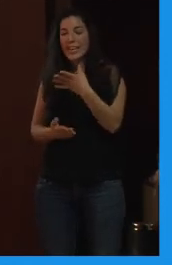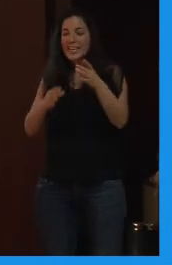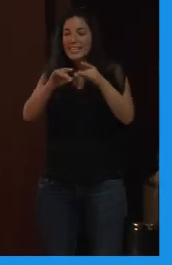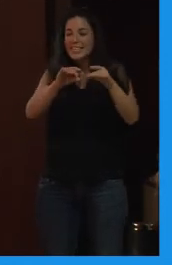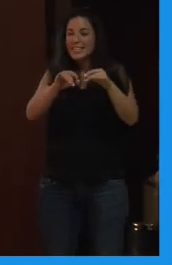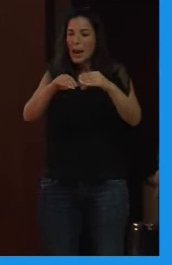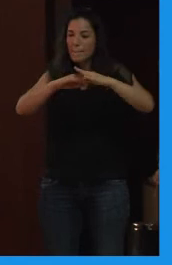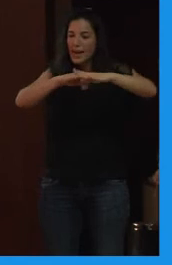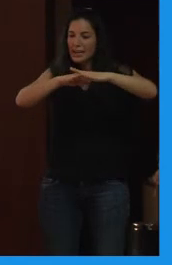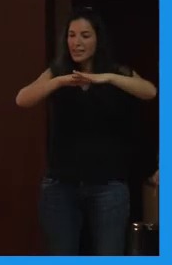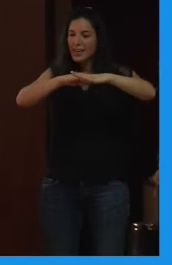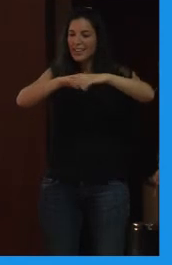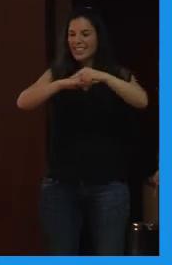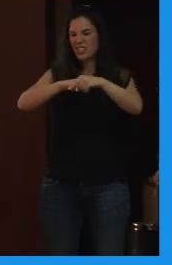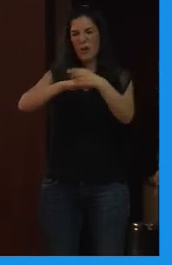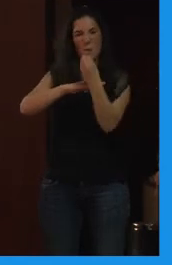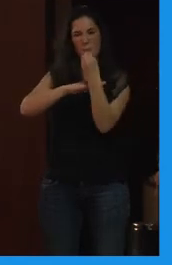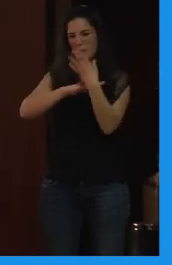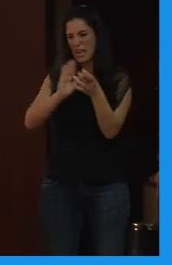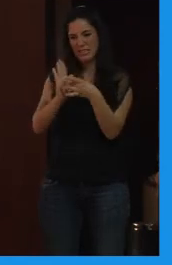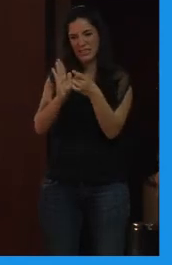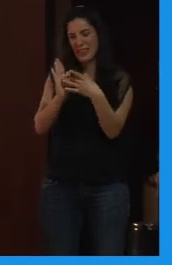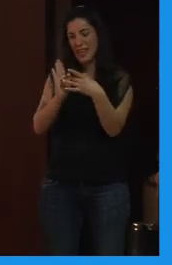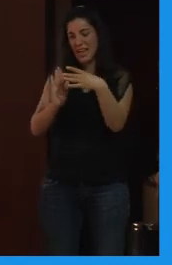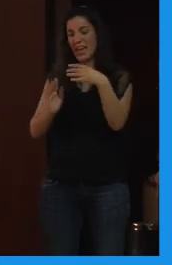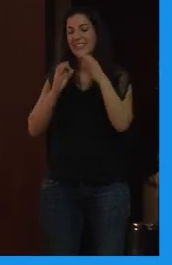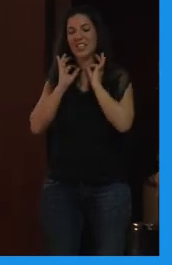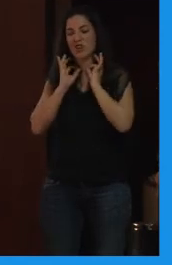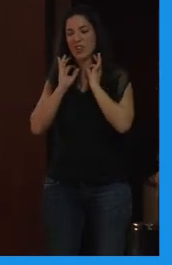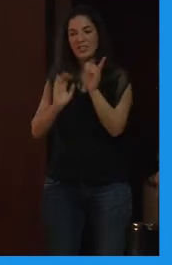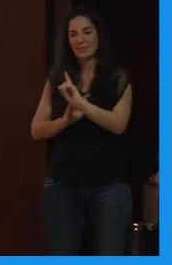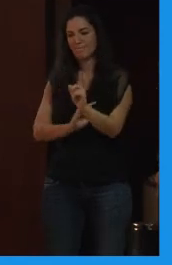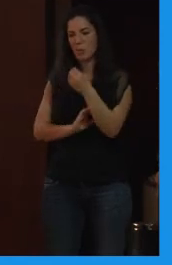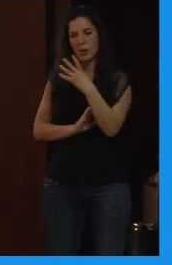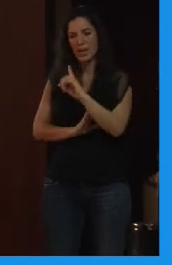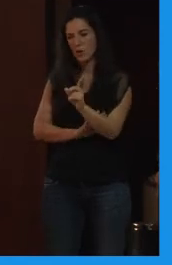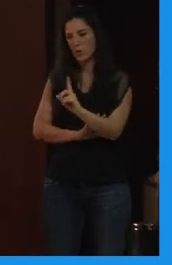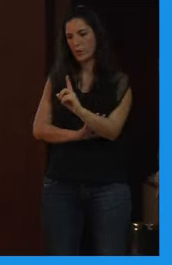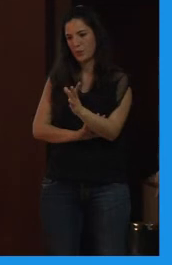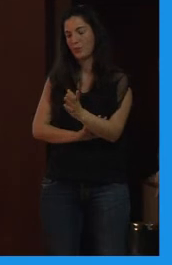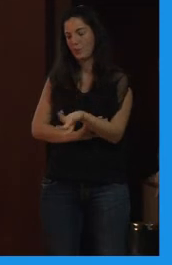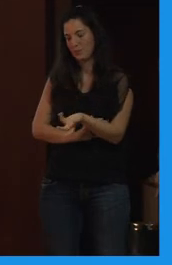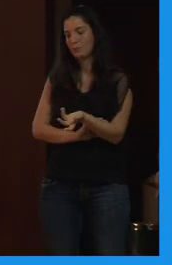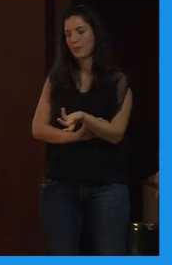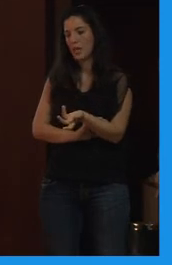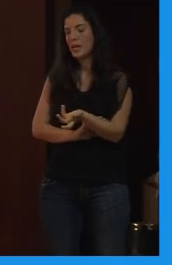sales no yodadas, que eso no va bien para el tiroides. El tiroides, digamos, para que se sintetice, se